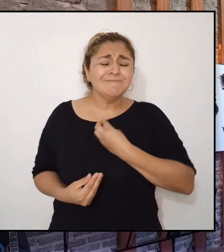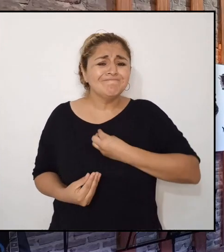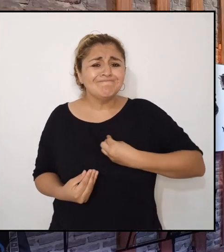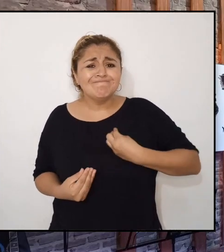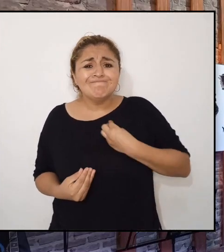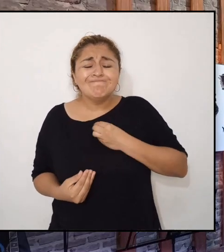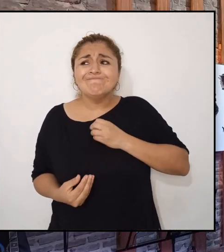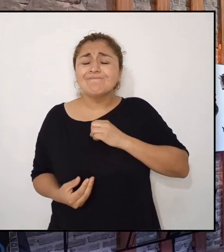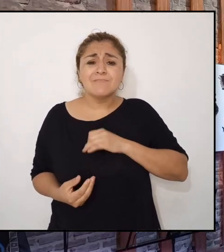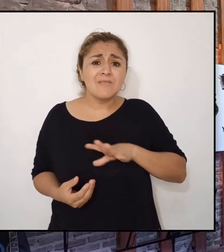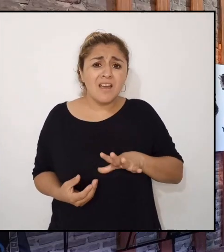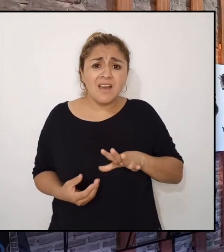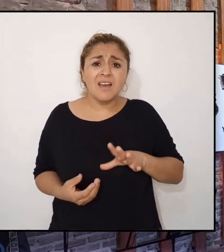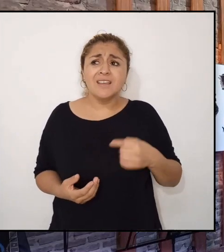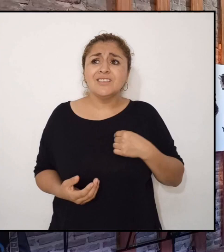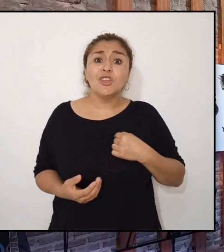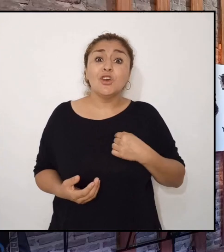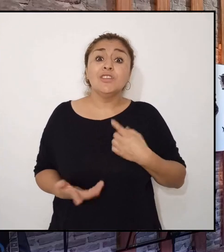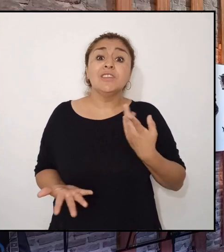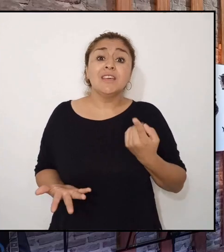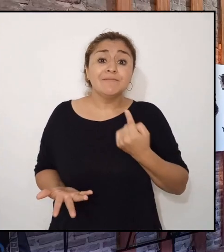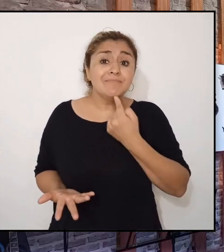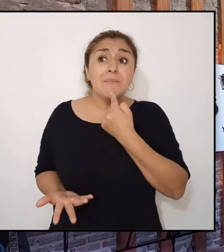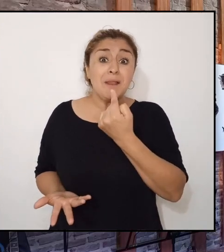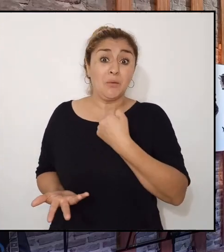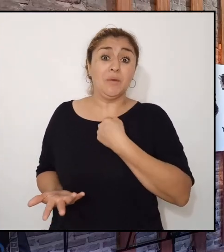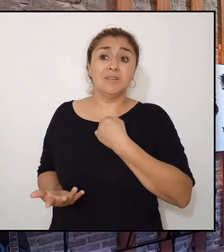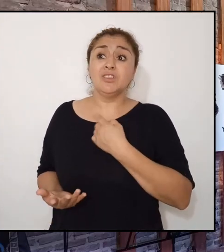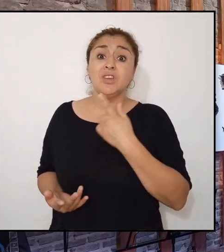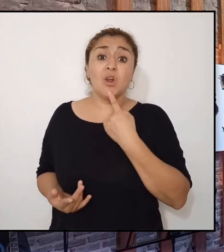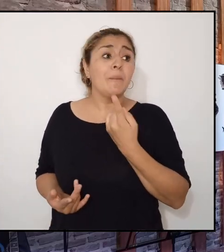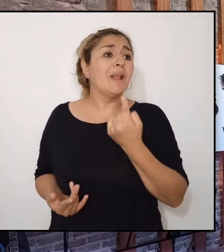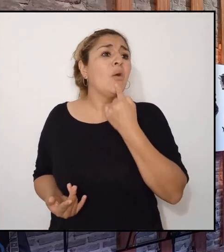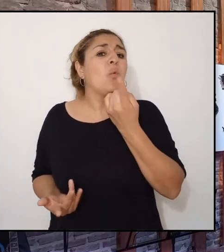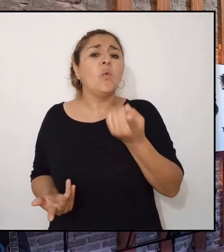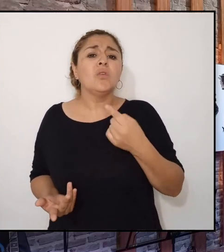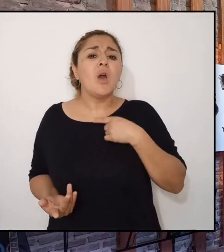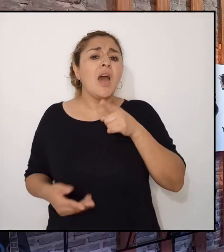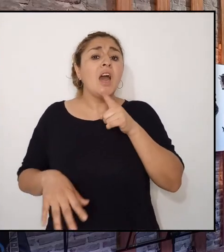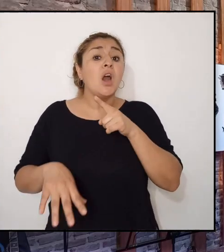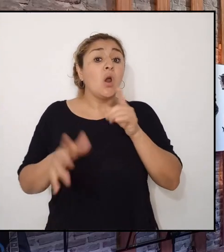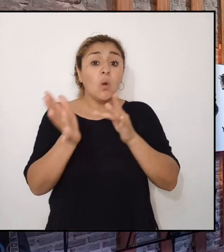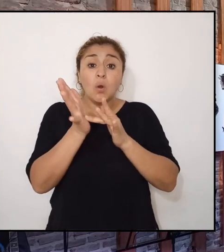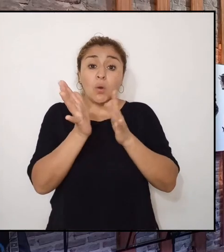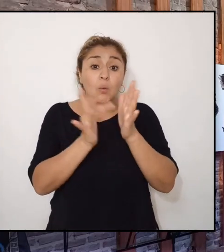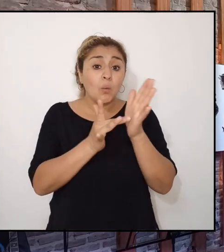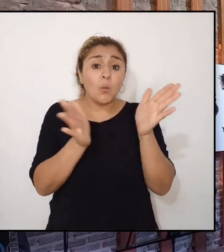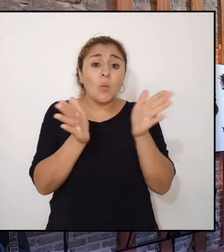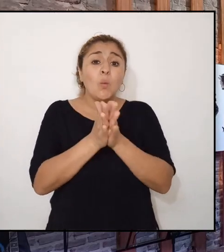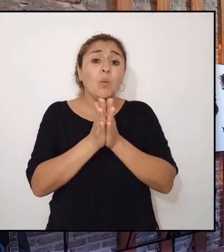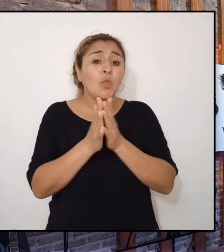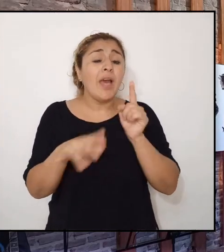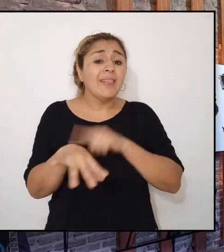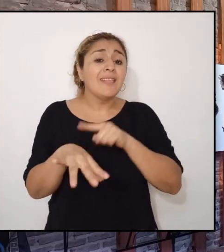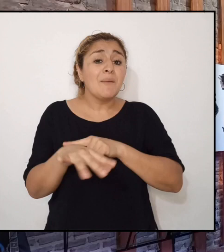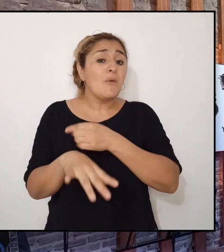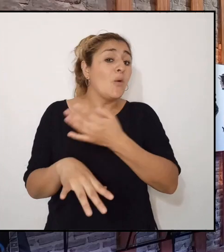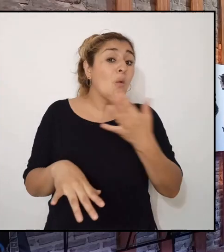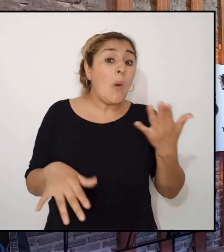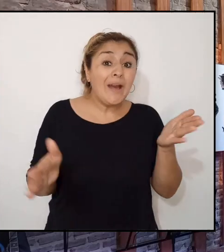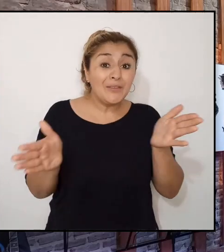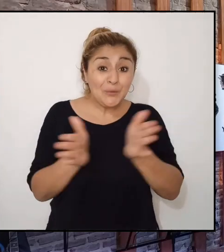No, pero si vengo a todas las reuniones, no, solo con Él. ¿Cuánto tiempo te estás maravillando de